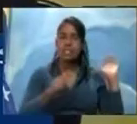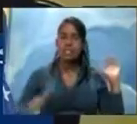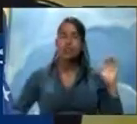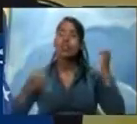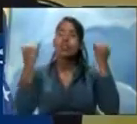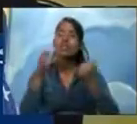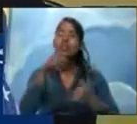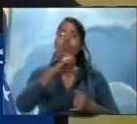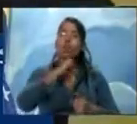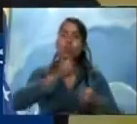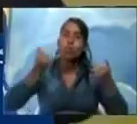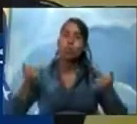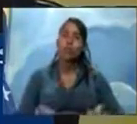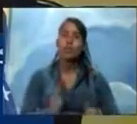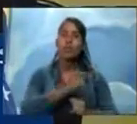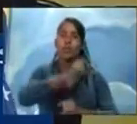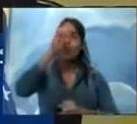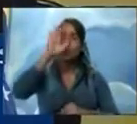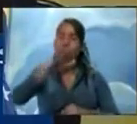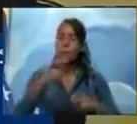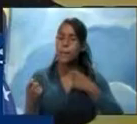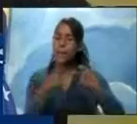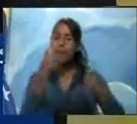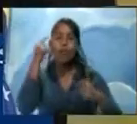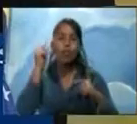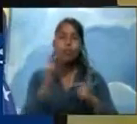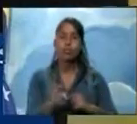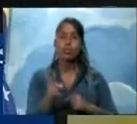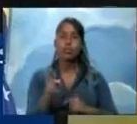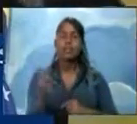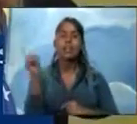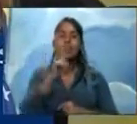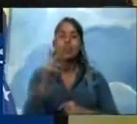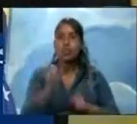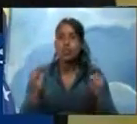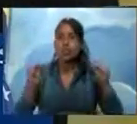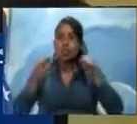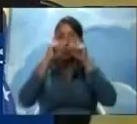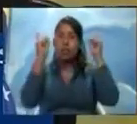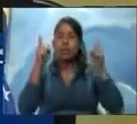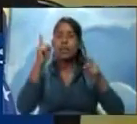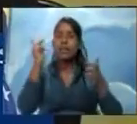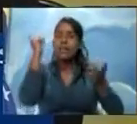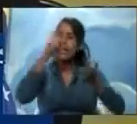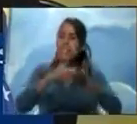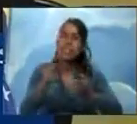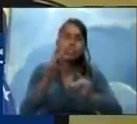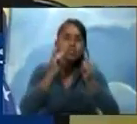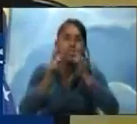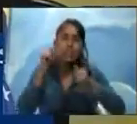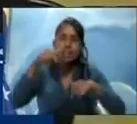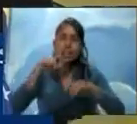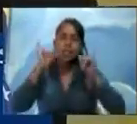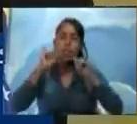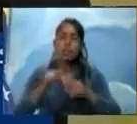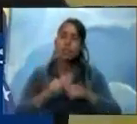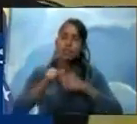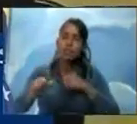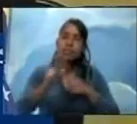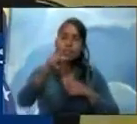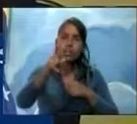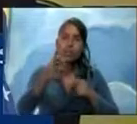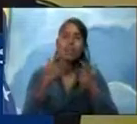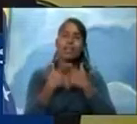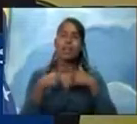usted es un hijo de Dios y Dios está peleando por usted. No se sorprenda que le llegue la noticia en esta misma semana que va a